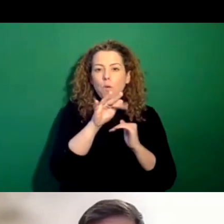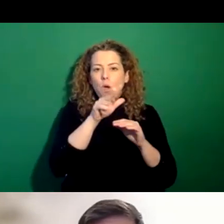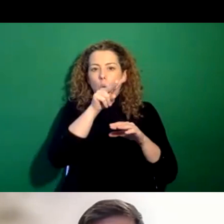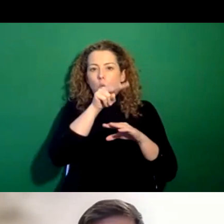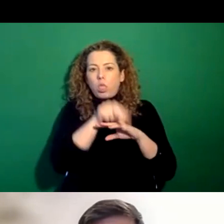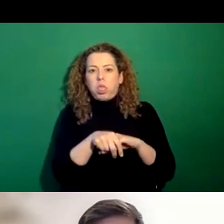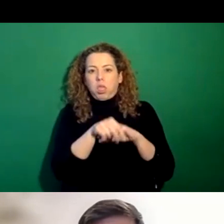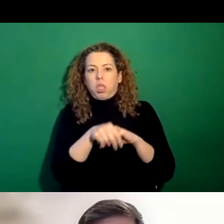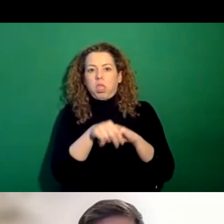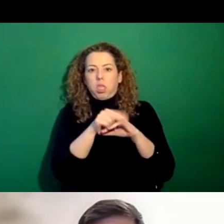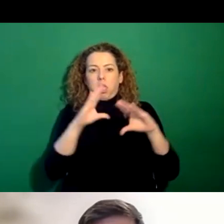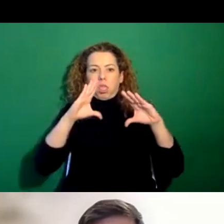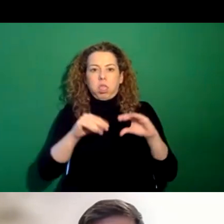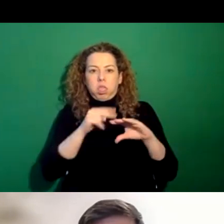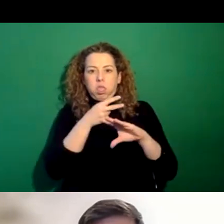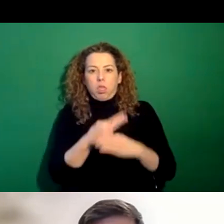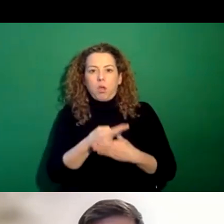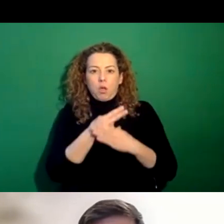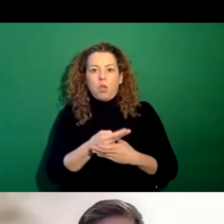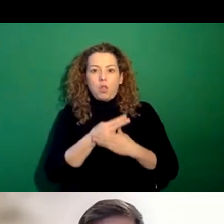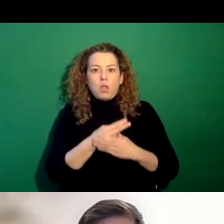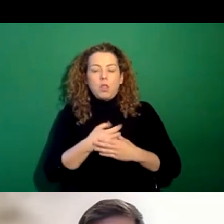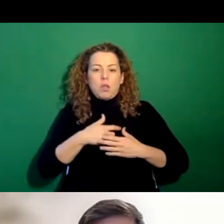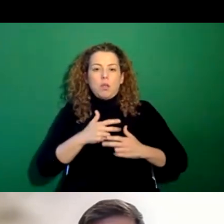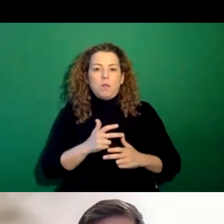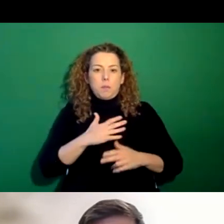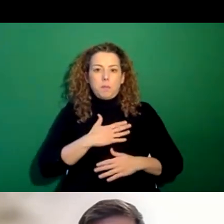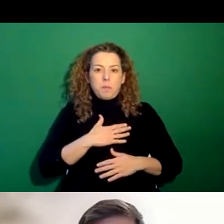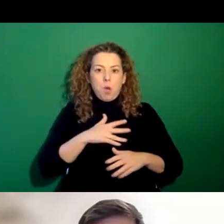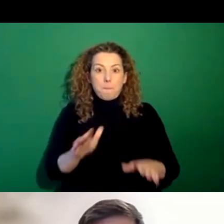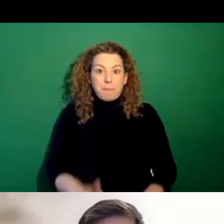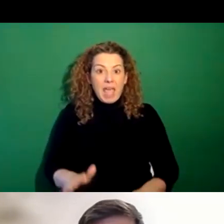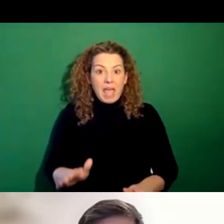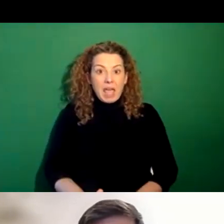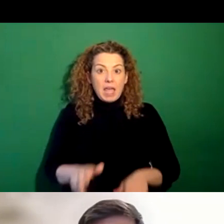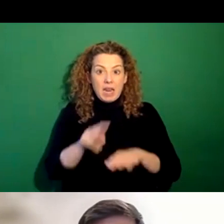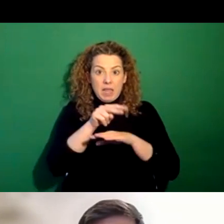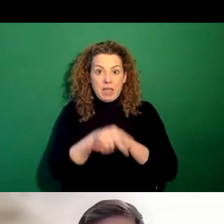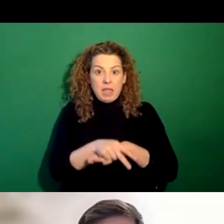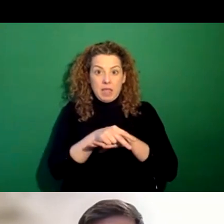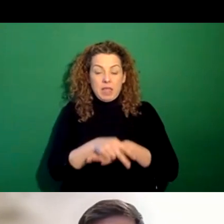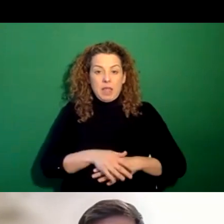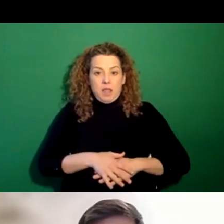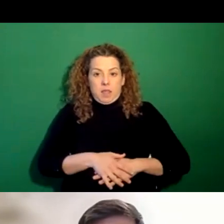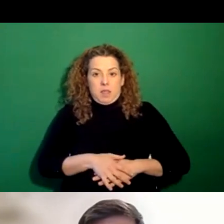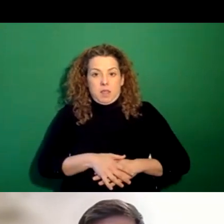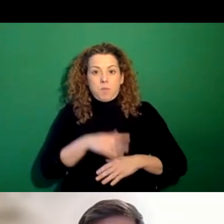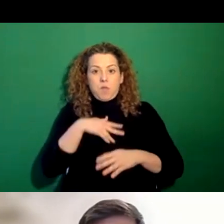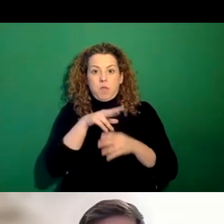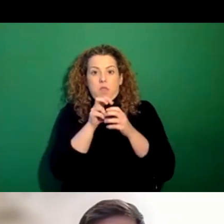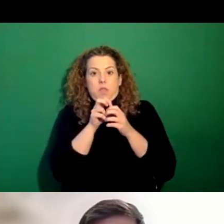la persona que en un momento dado está presionando con sus propias piernas la parte abdominal y